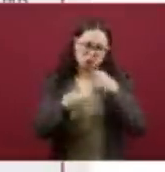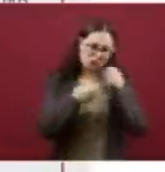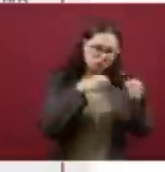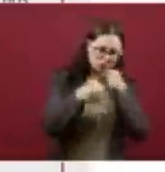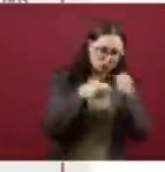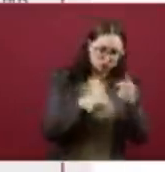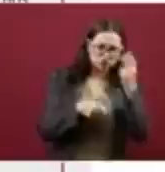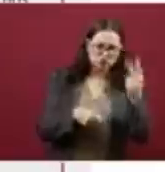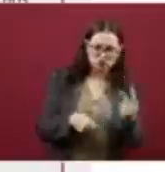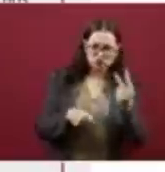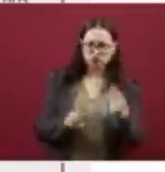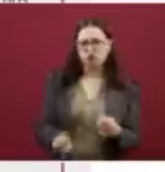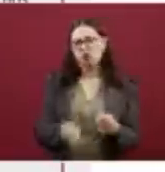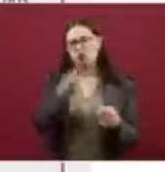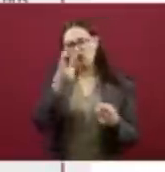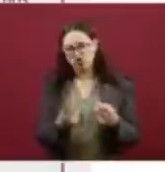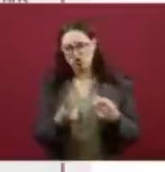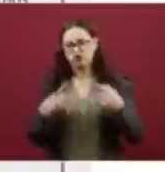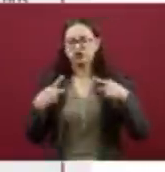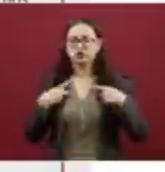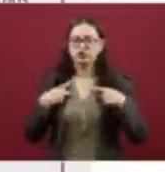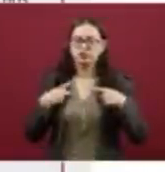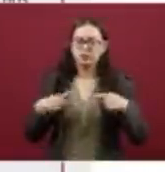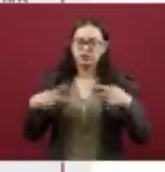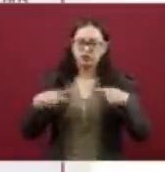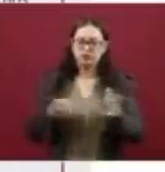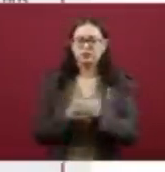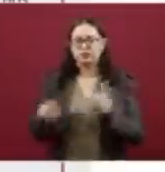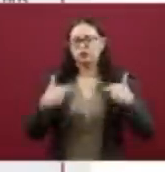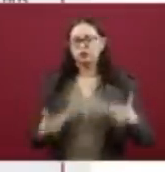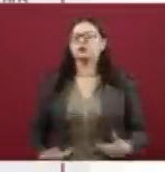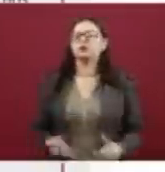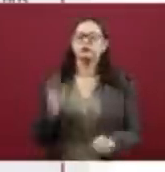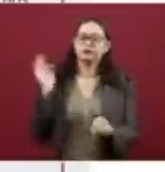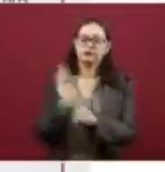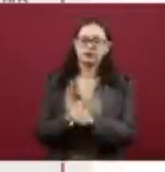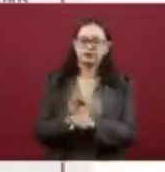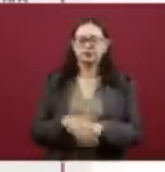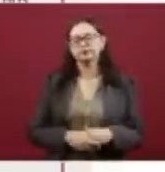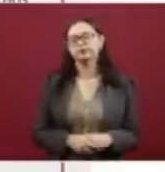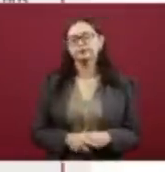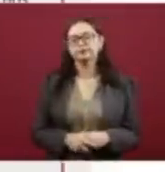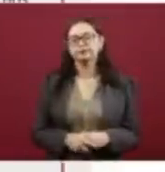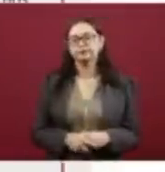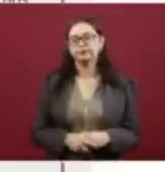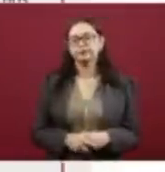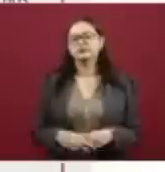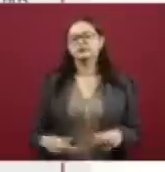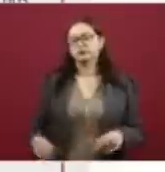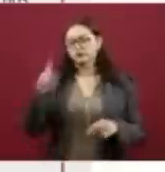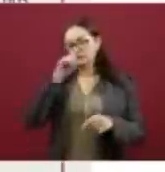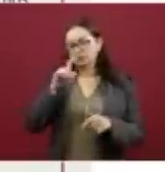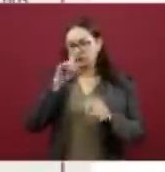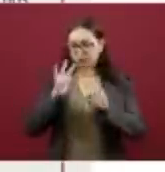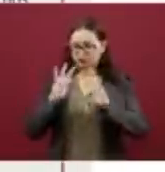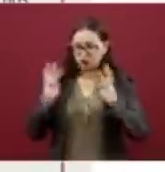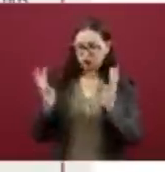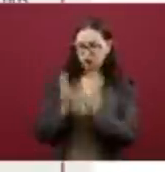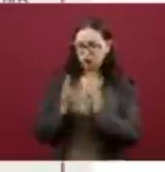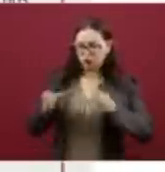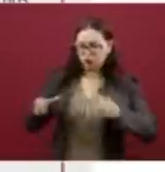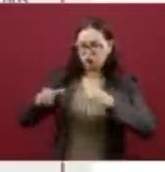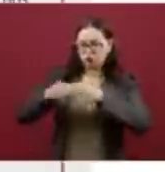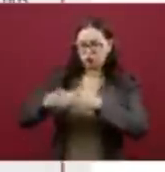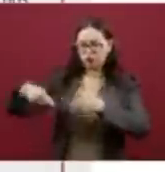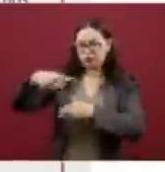dos representantes de los defensores de derechos humanos. Más aún, el Consejo Consultivo Ciudadano se